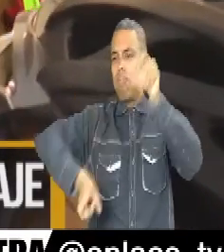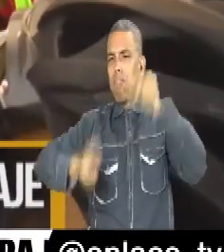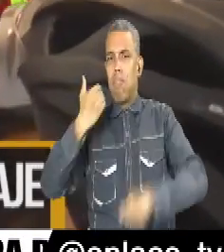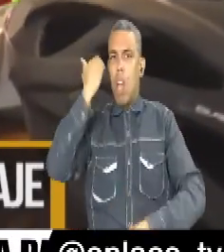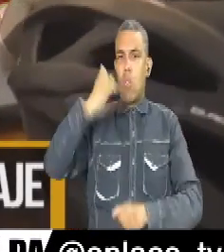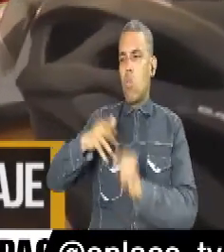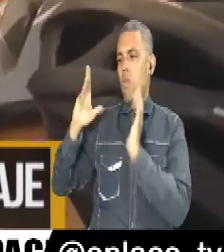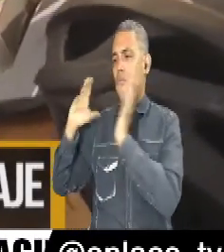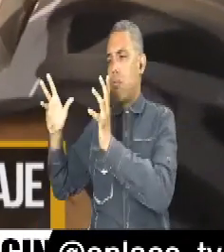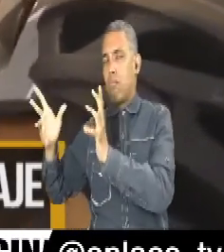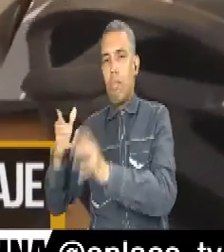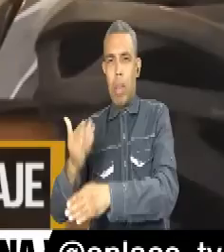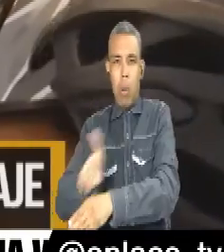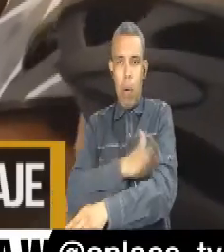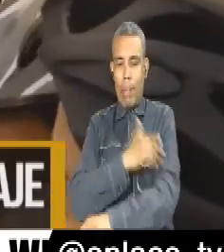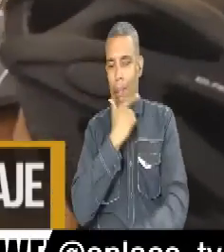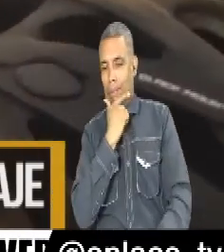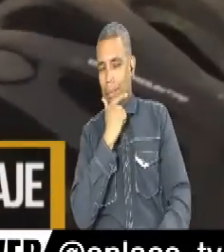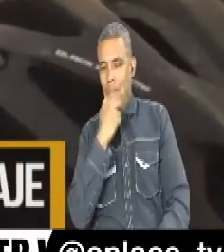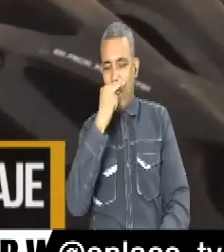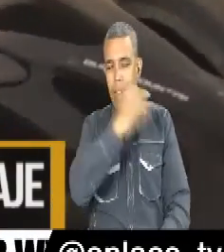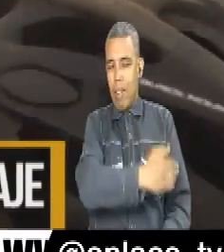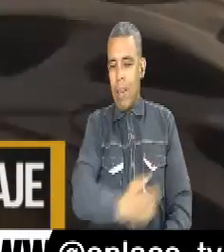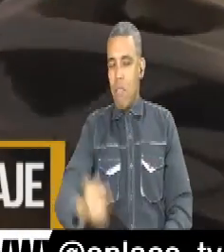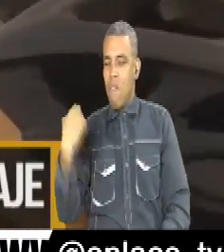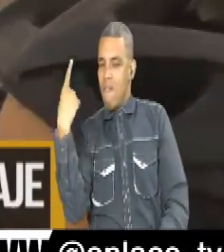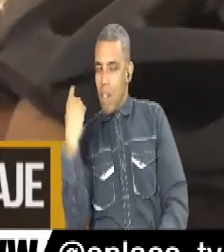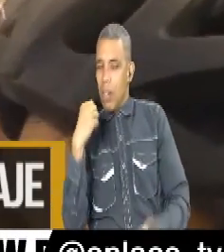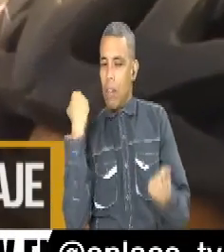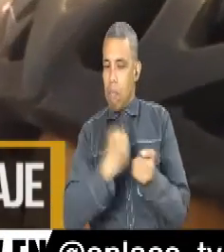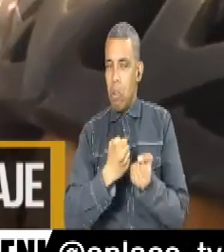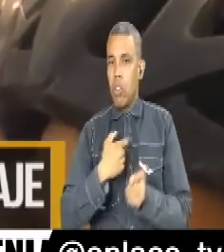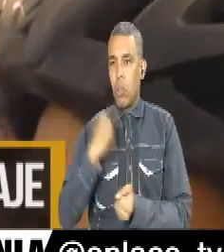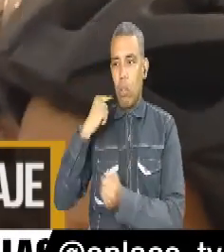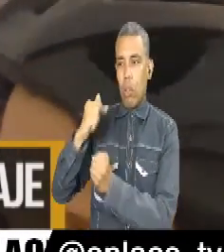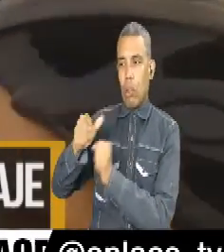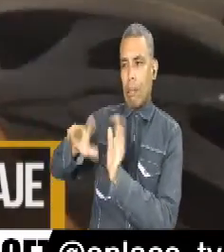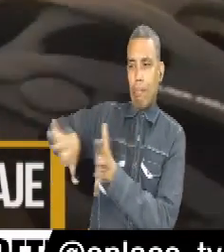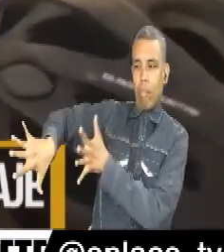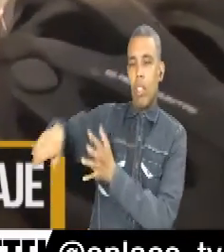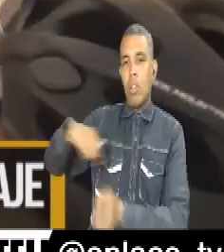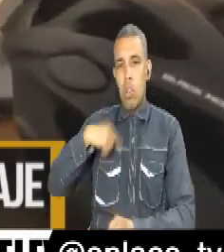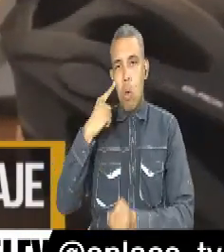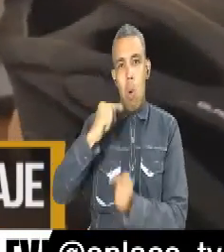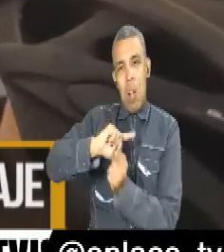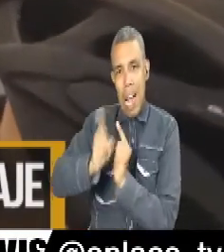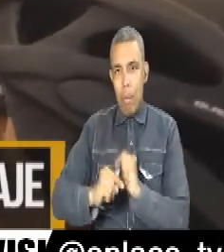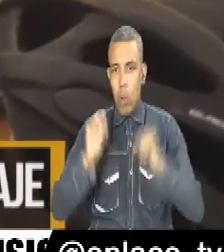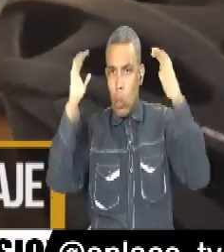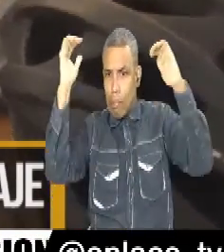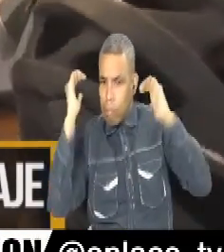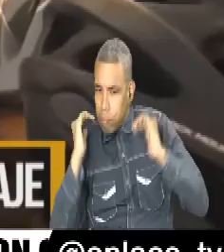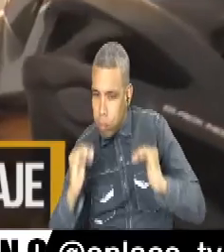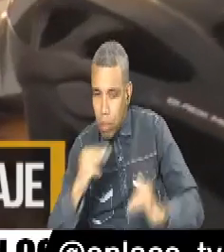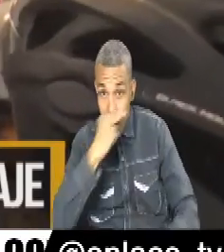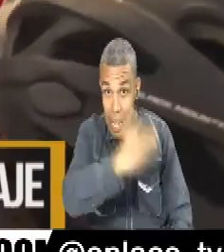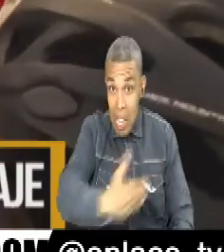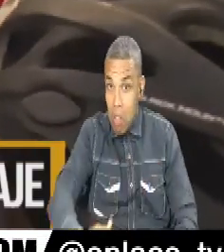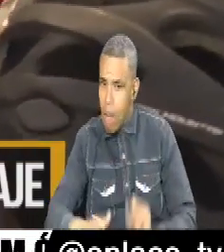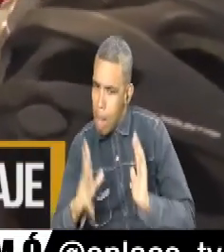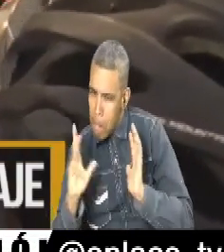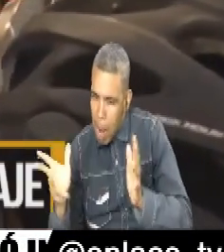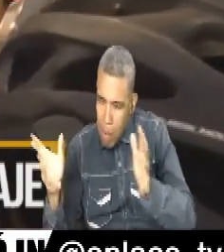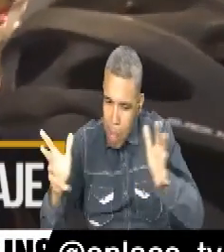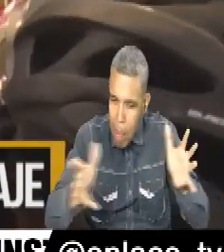me parece que había unas falencias, entonces tenía uno que bregar a mirar qué falencias tenía cada niño para que cuando llegue ya a grupos